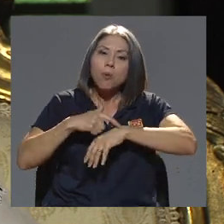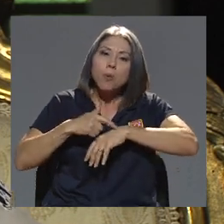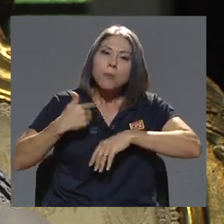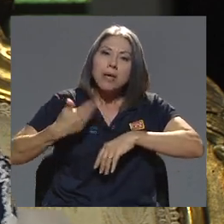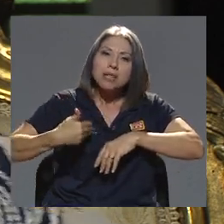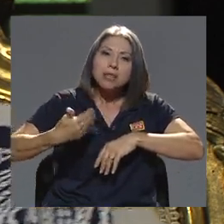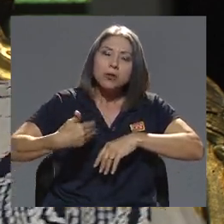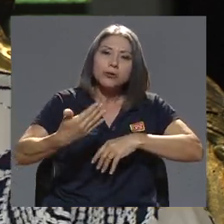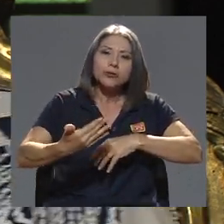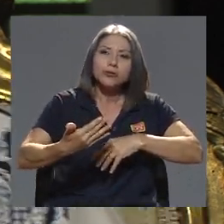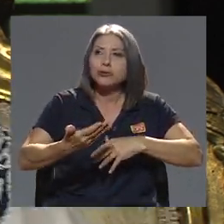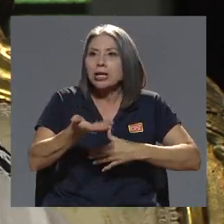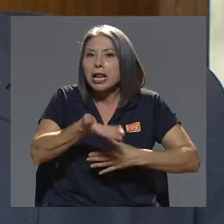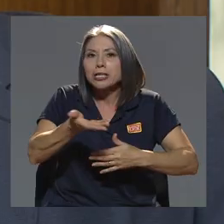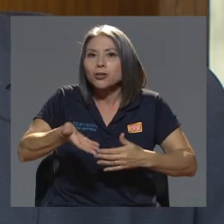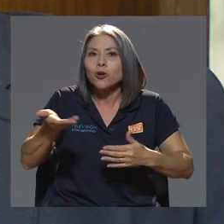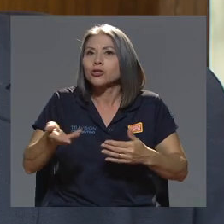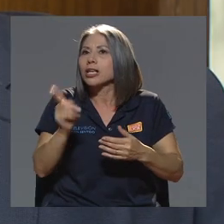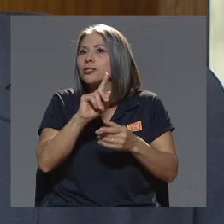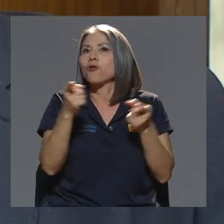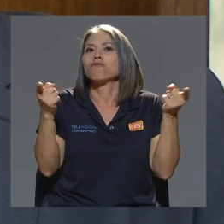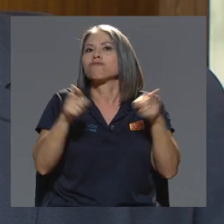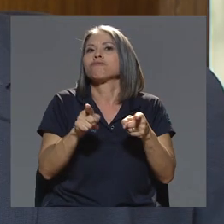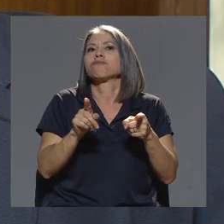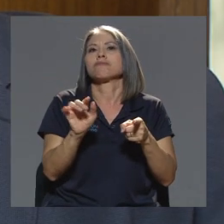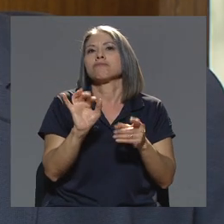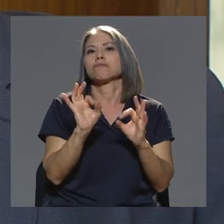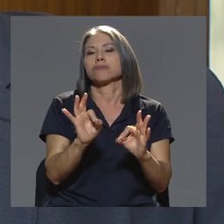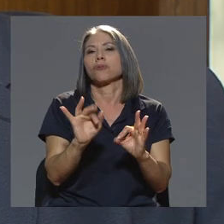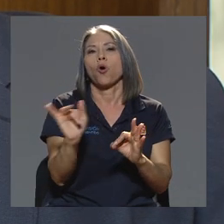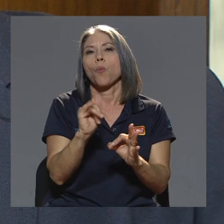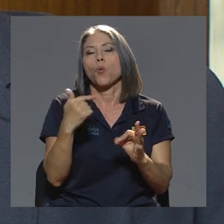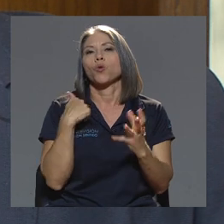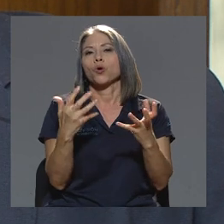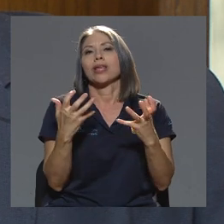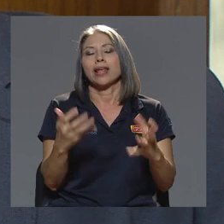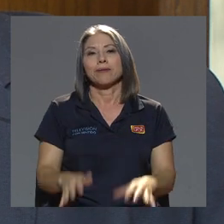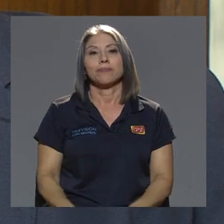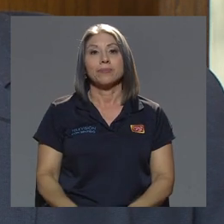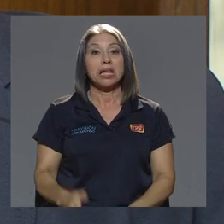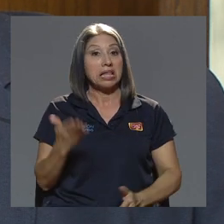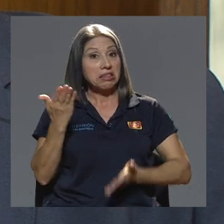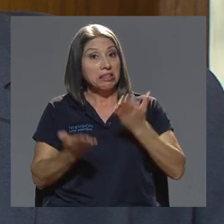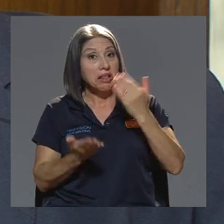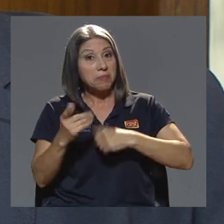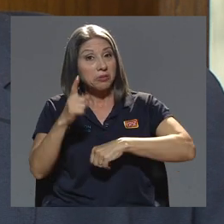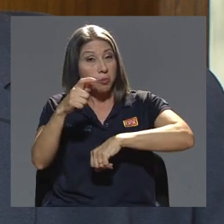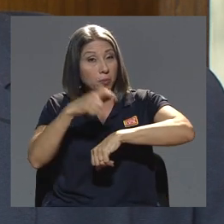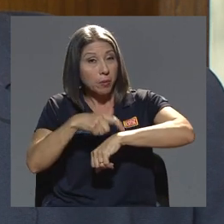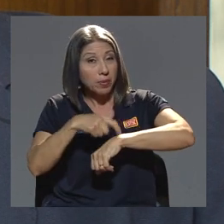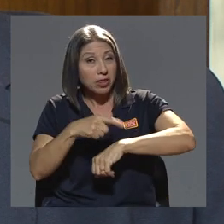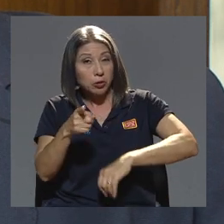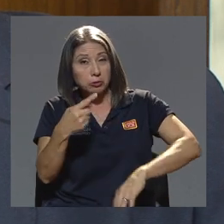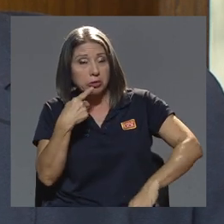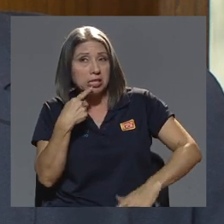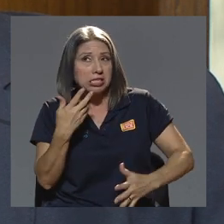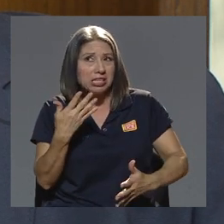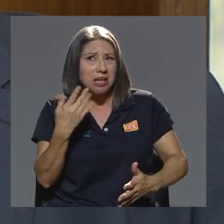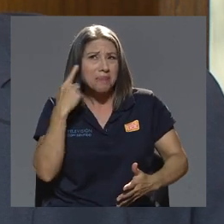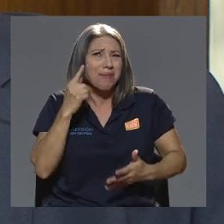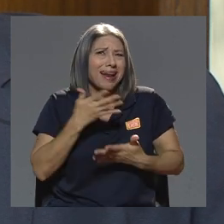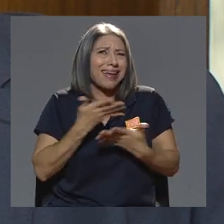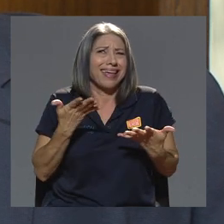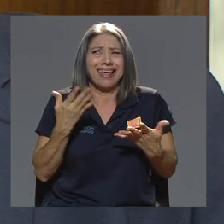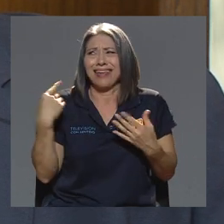las cosas no van como uno quiere. ¿No llega un momento que uno dice, ¿para qué invierto tanto tiempo en esto y dejo